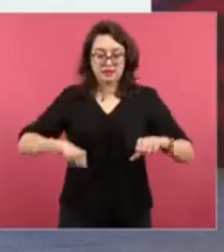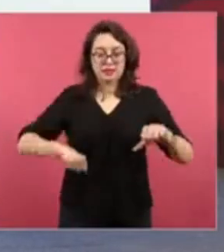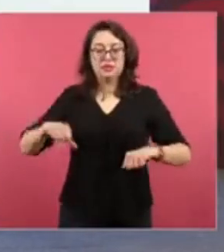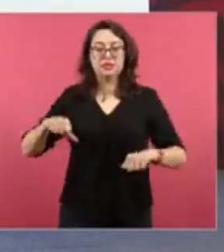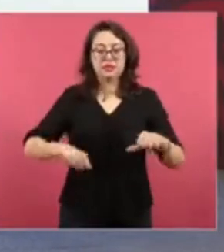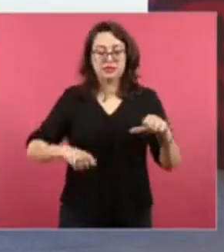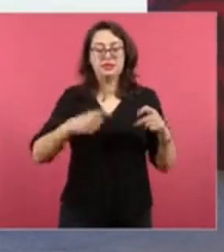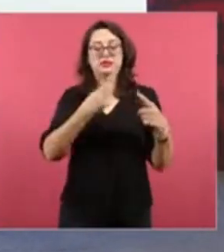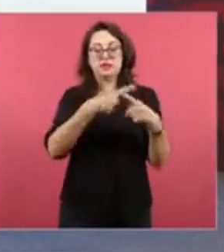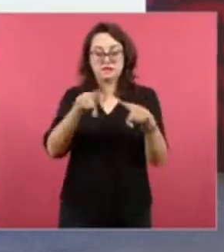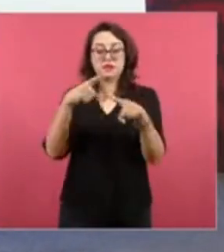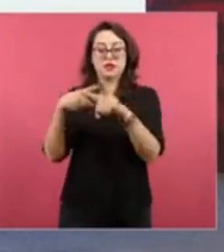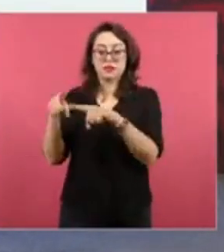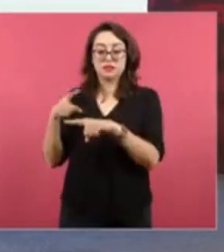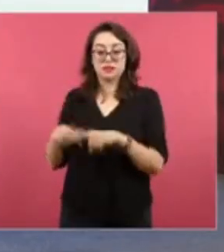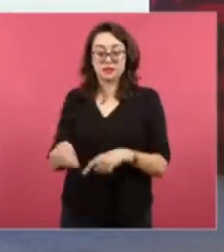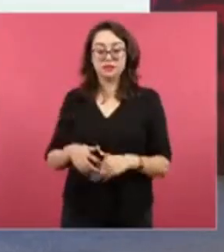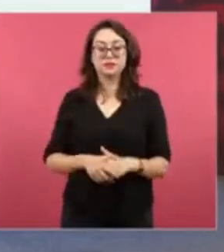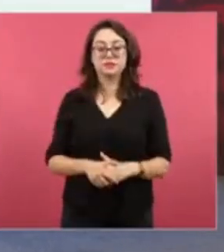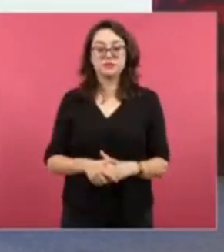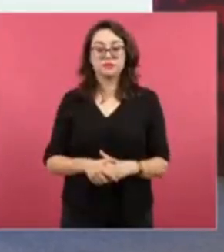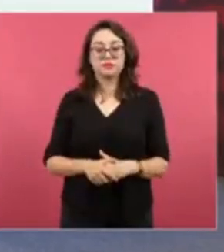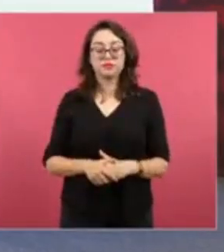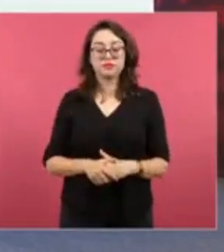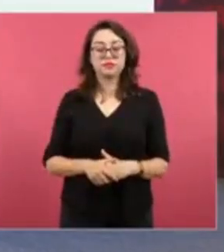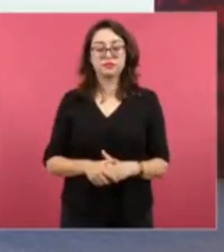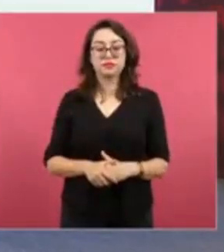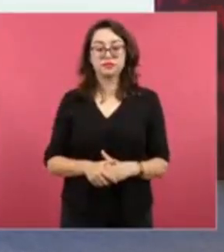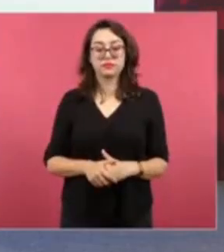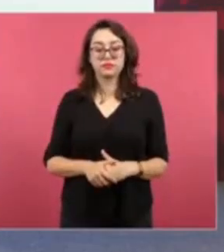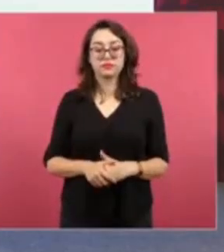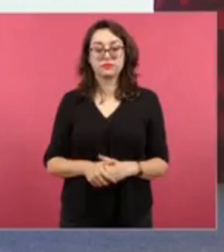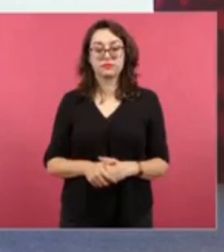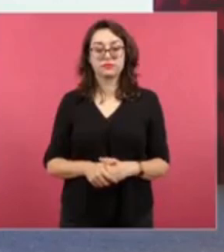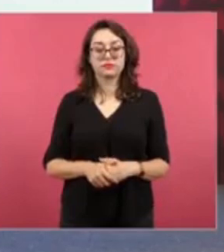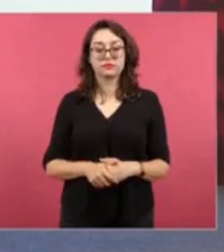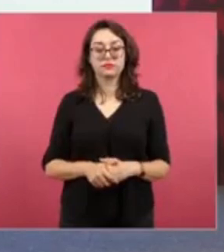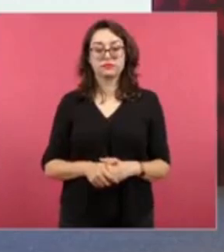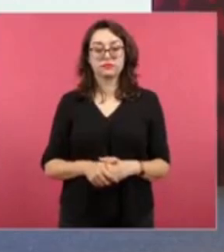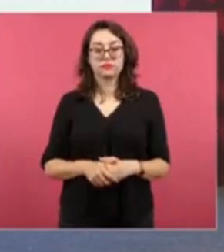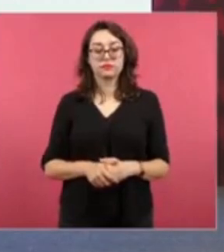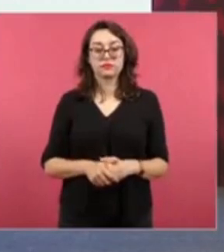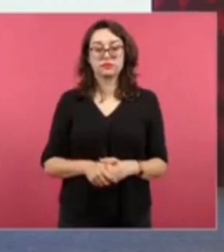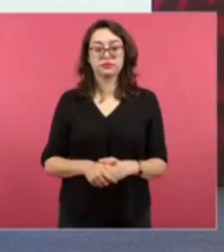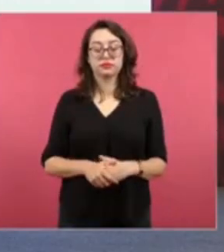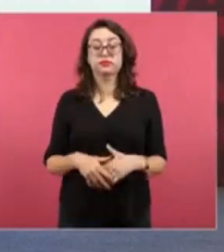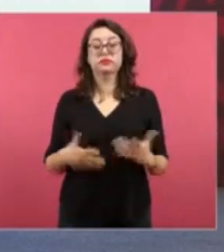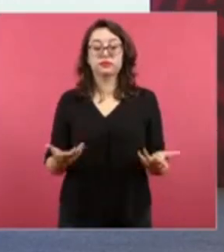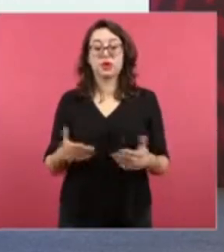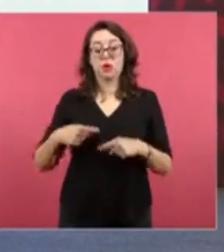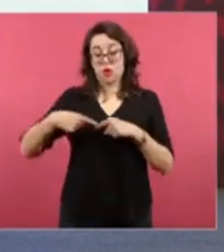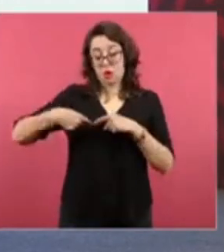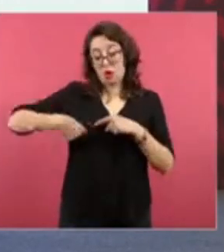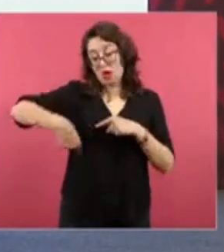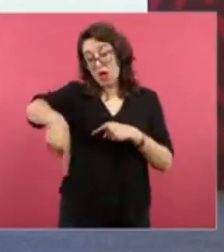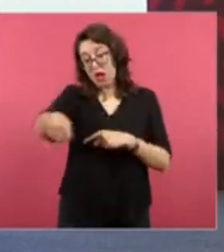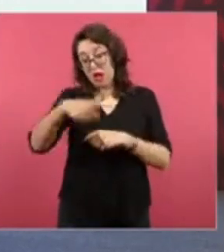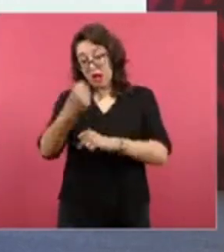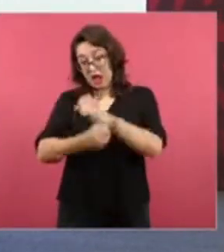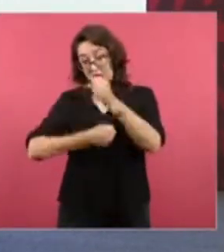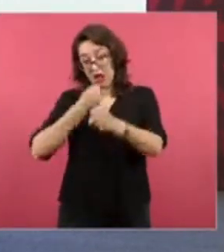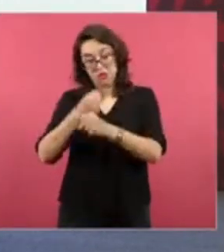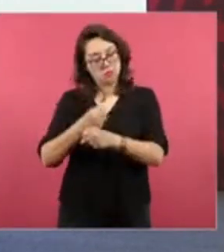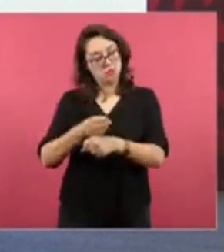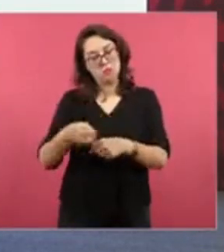sí, los tendrán. ¿Qué pasa con, insisto, con los consejos técnicos? Habrá oportunidad de seguir